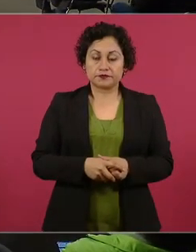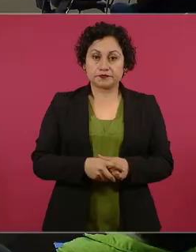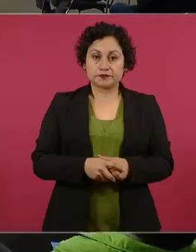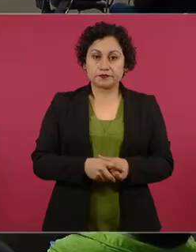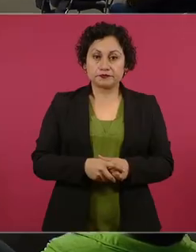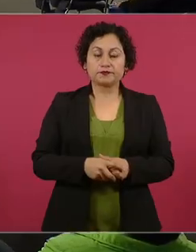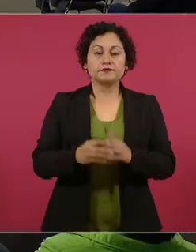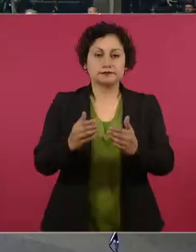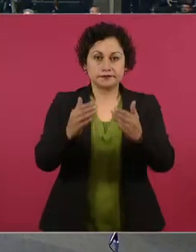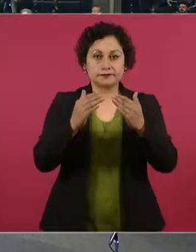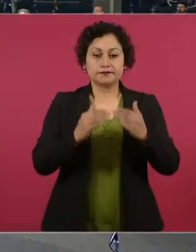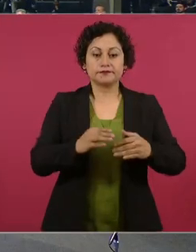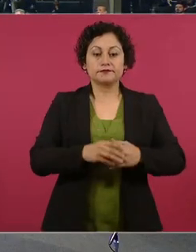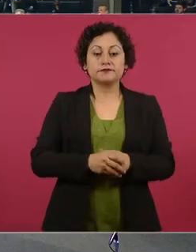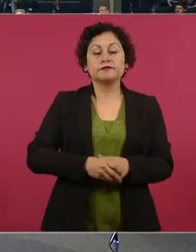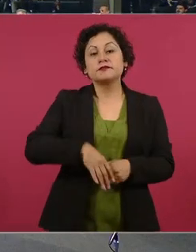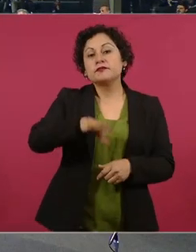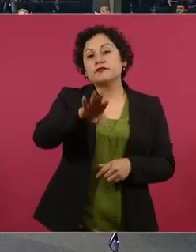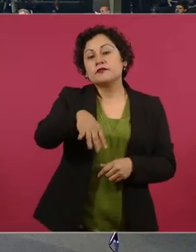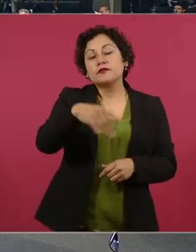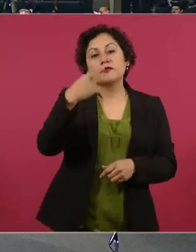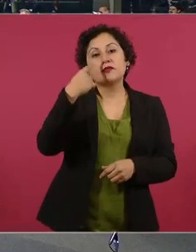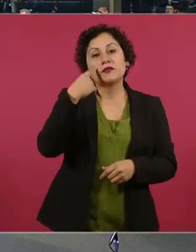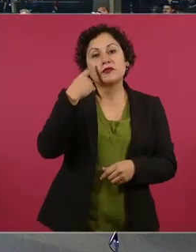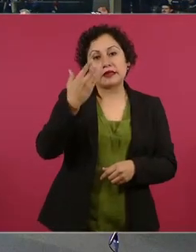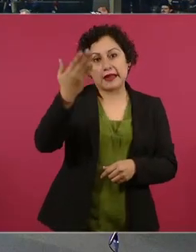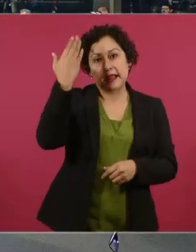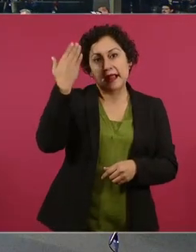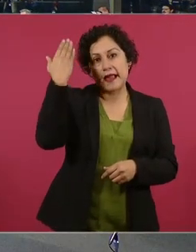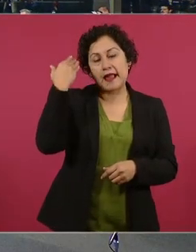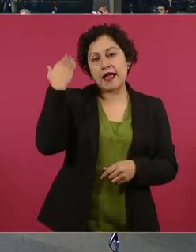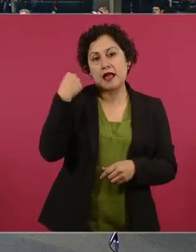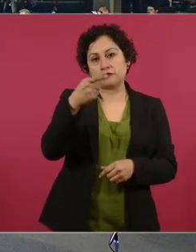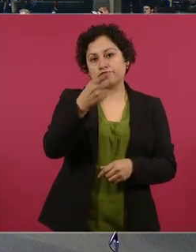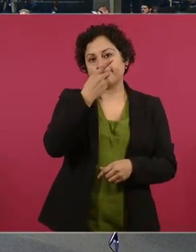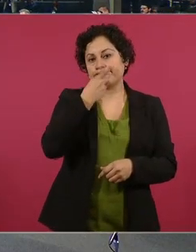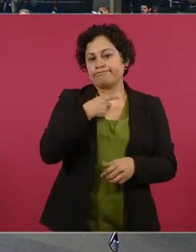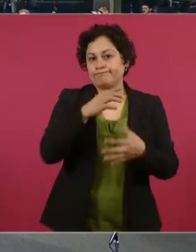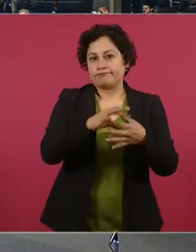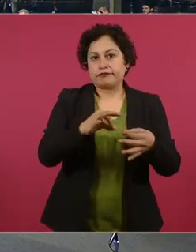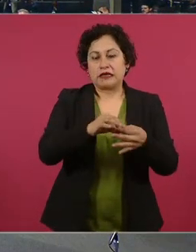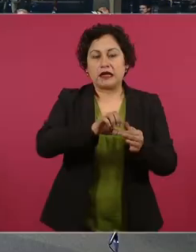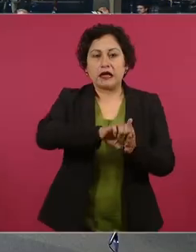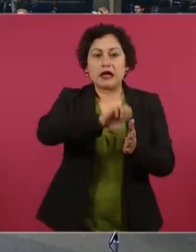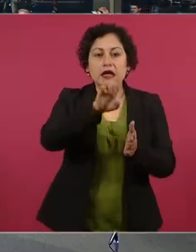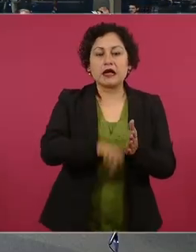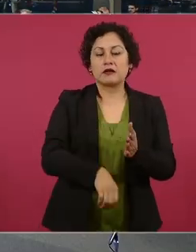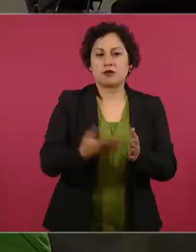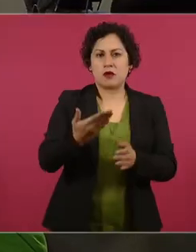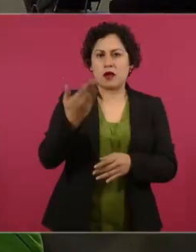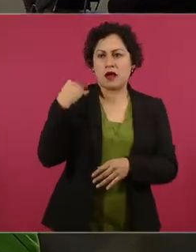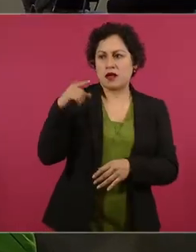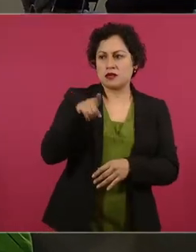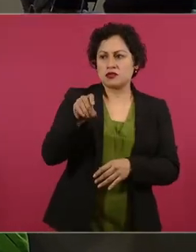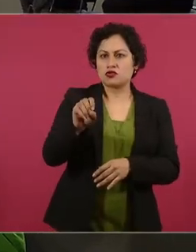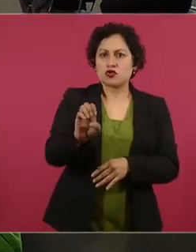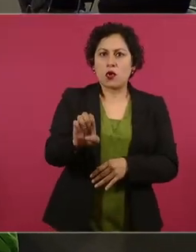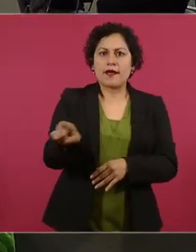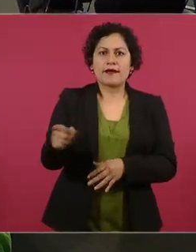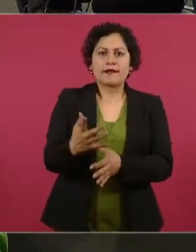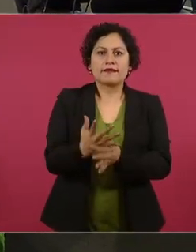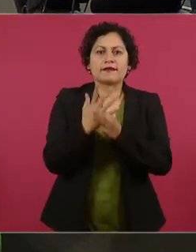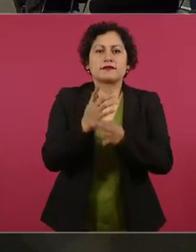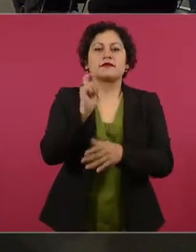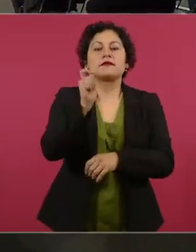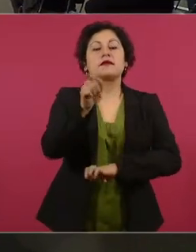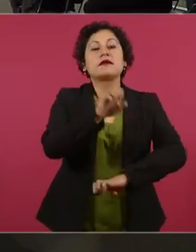Adelante. Bueno, ya le había puesto en otras ocasiones el ejemplo de alguna vez que dijo Zoé Robledo que las empresas siempre